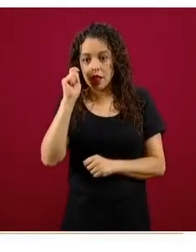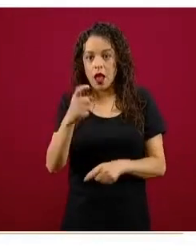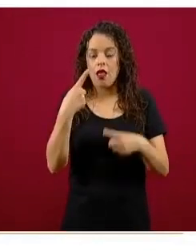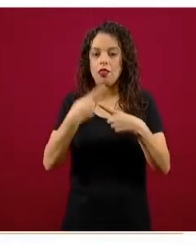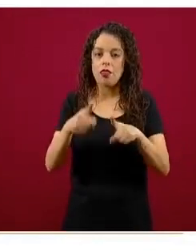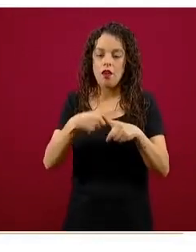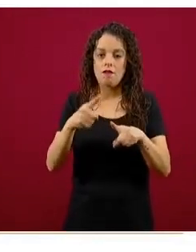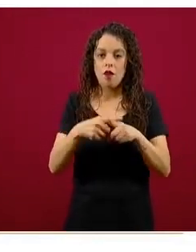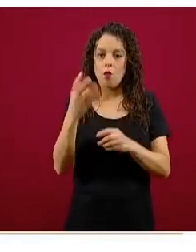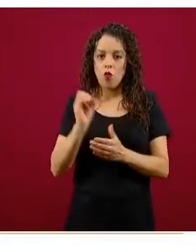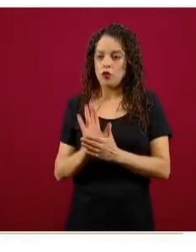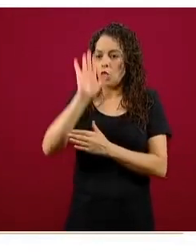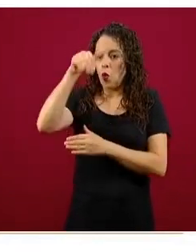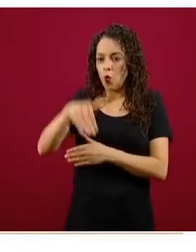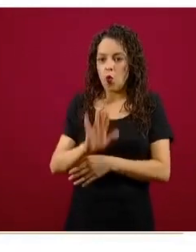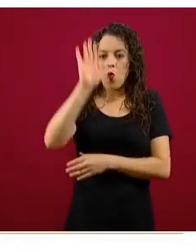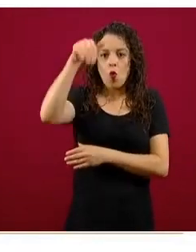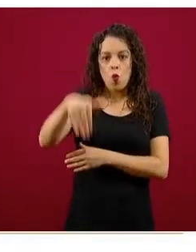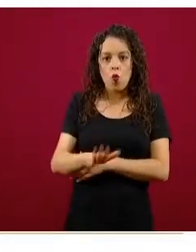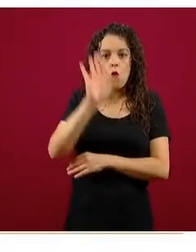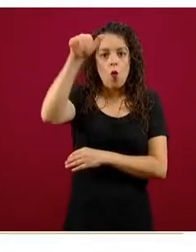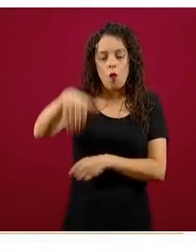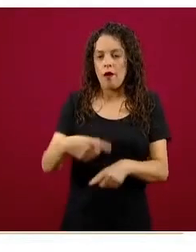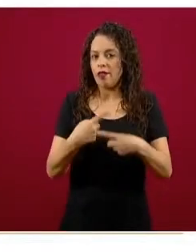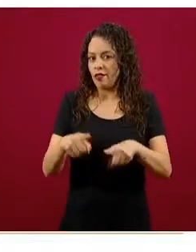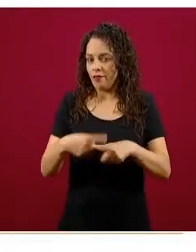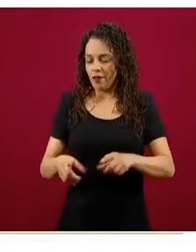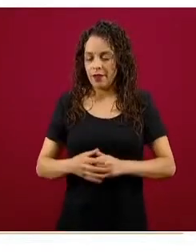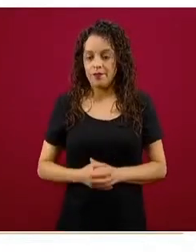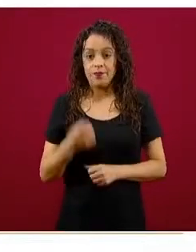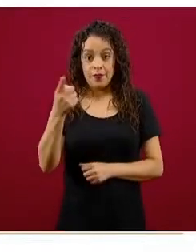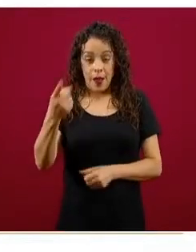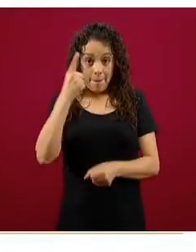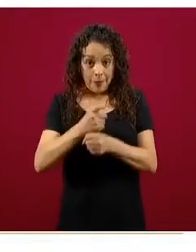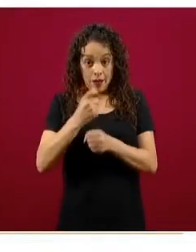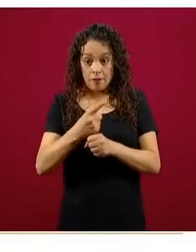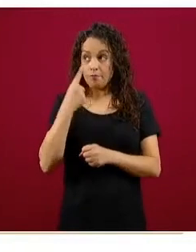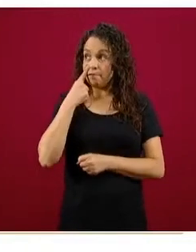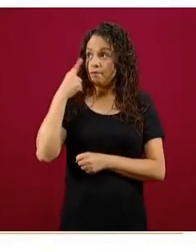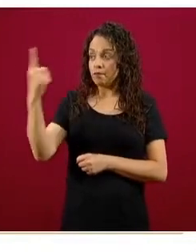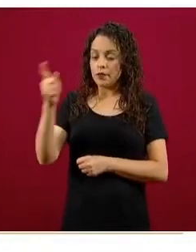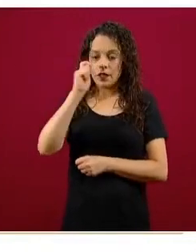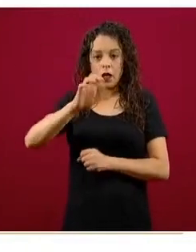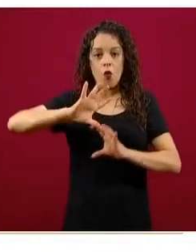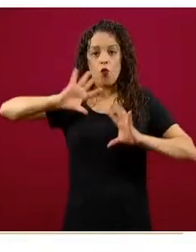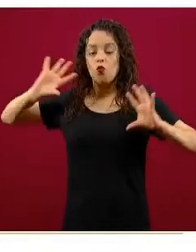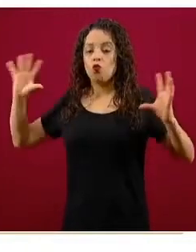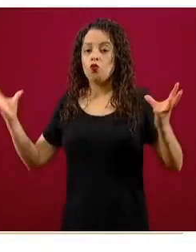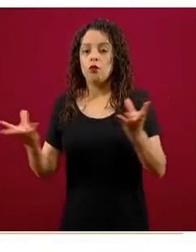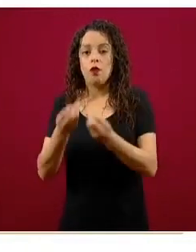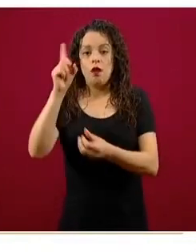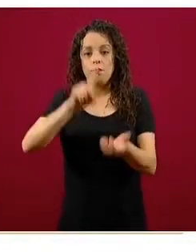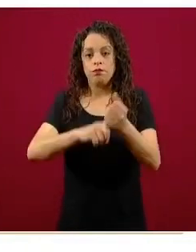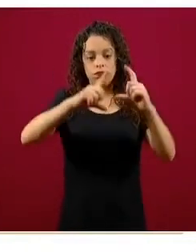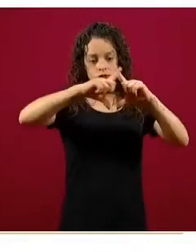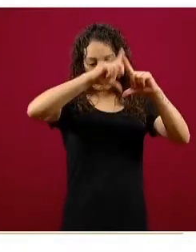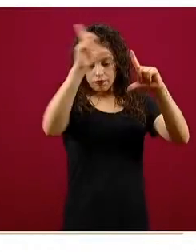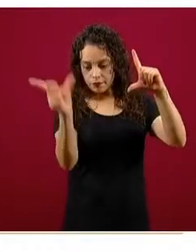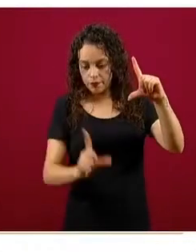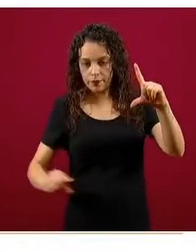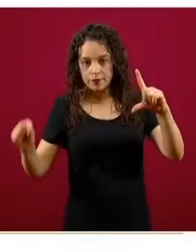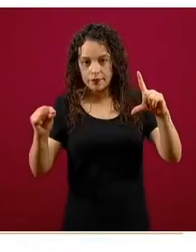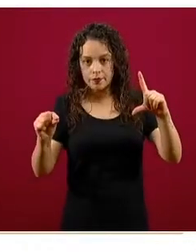múltiples curvas. Esta primera es para todo el país y son